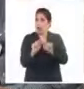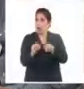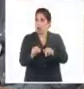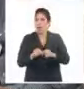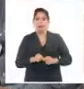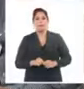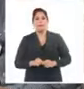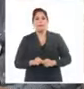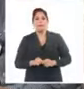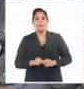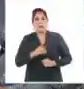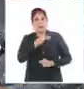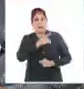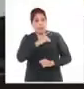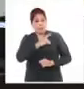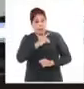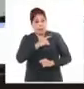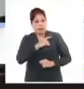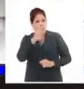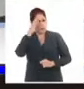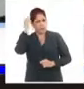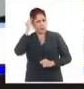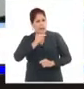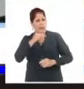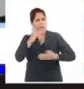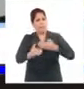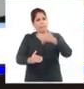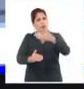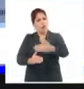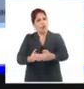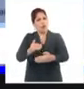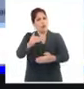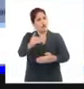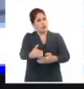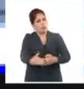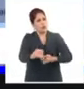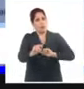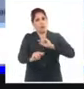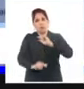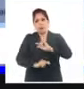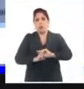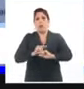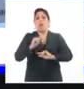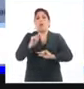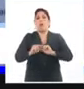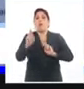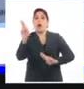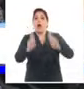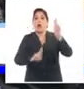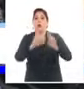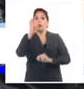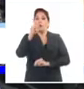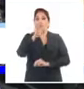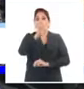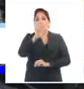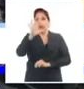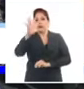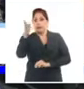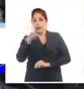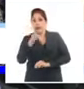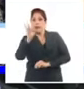Los diputados conocieron del proceso en marcha generado por el acuerdo 85-74